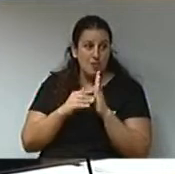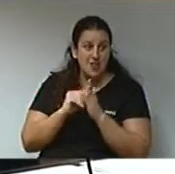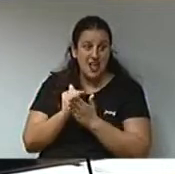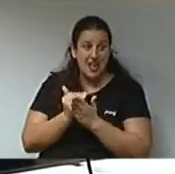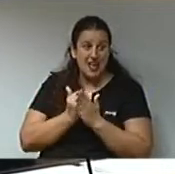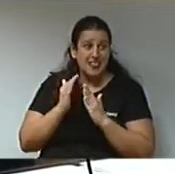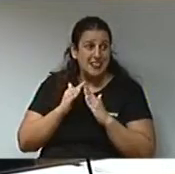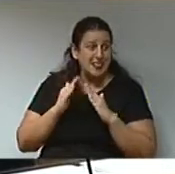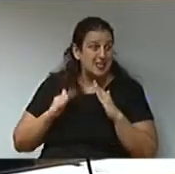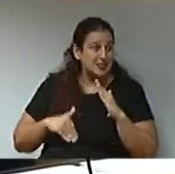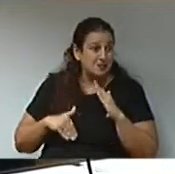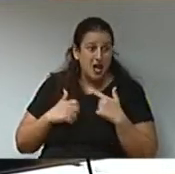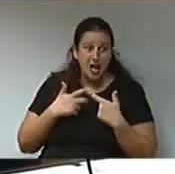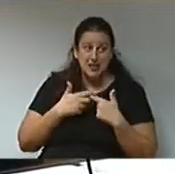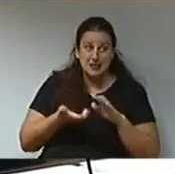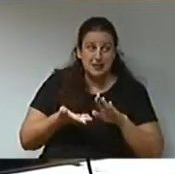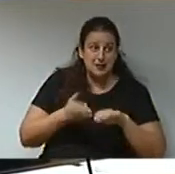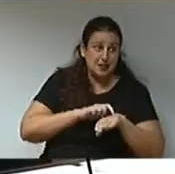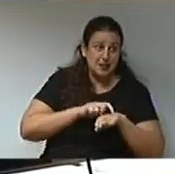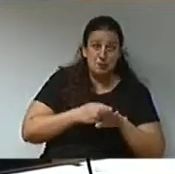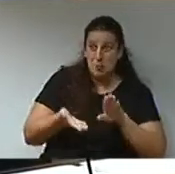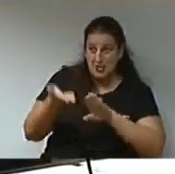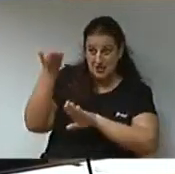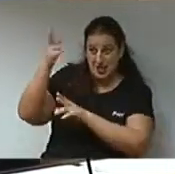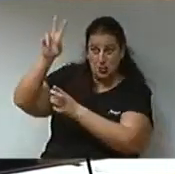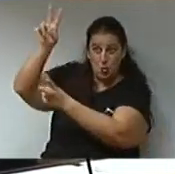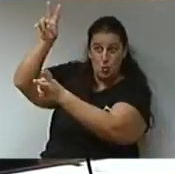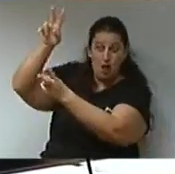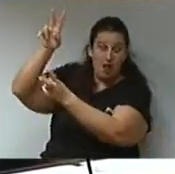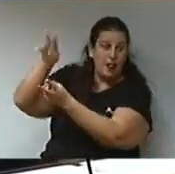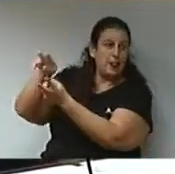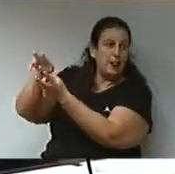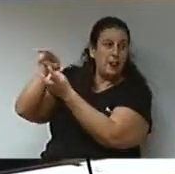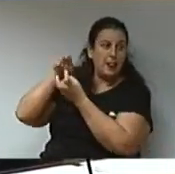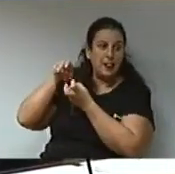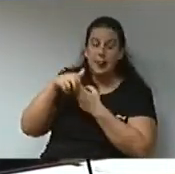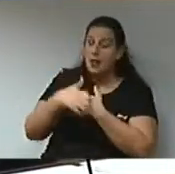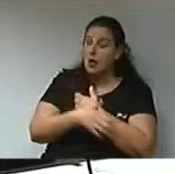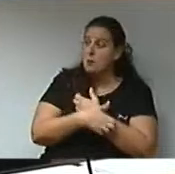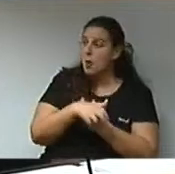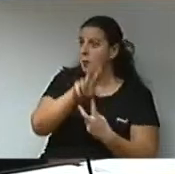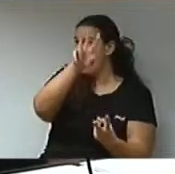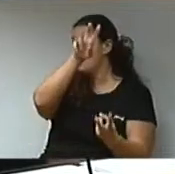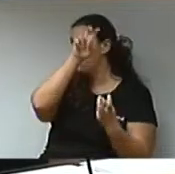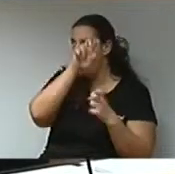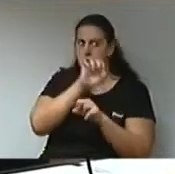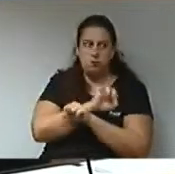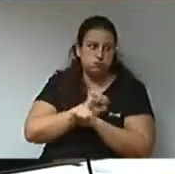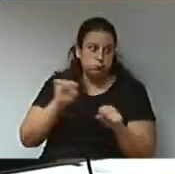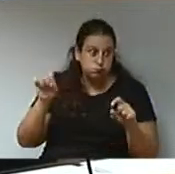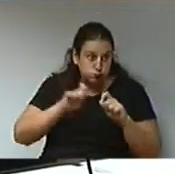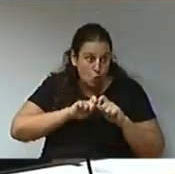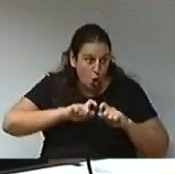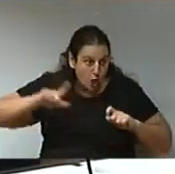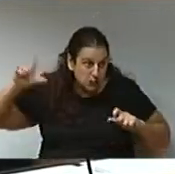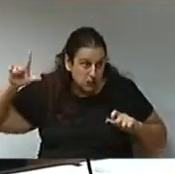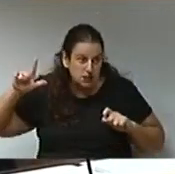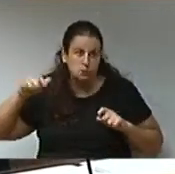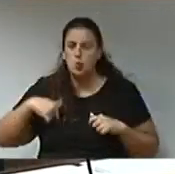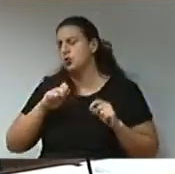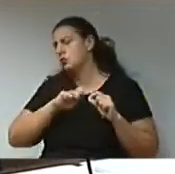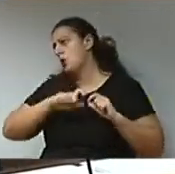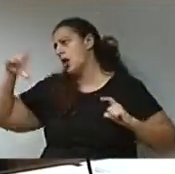bajas tuviera el tipo más alto y en las rentas altas tuviera más bajo. Oiga, ¿eso era progresismo fiscal, progresividad